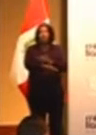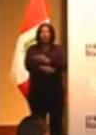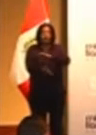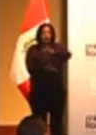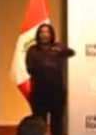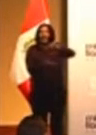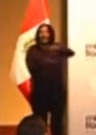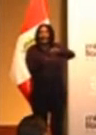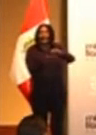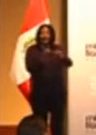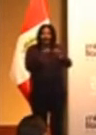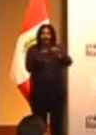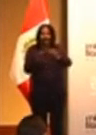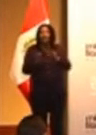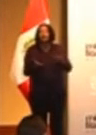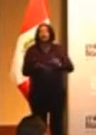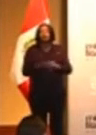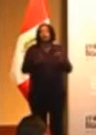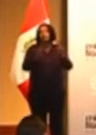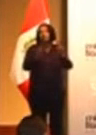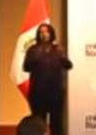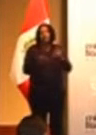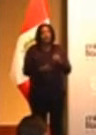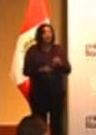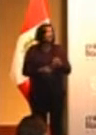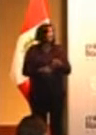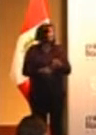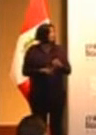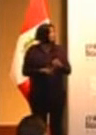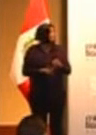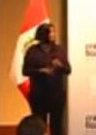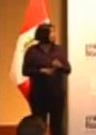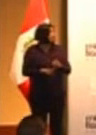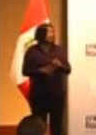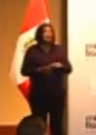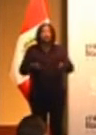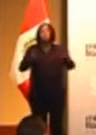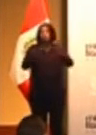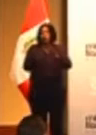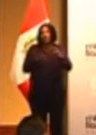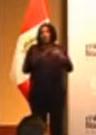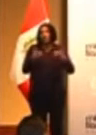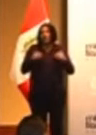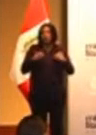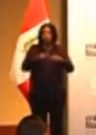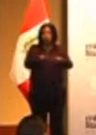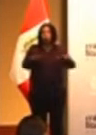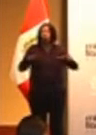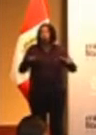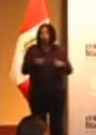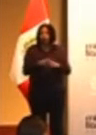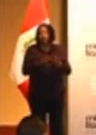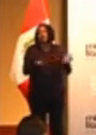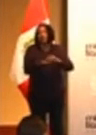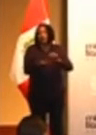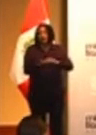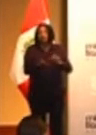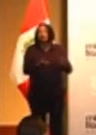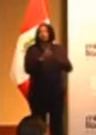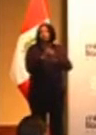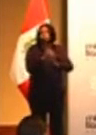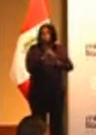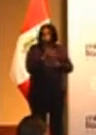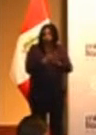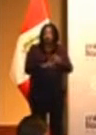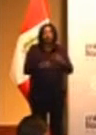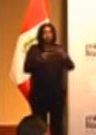parques con temas de importancia para tener espacios públicos más desarrollados. Ahí